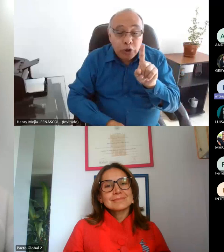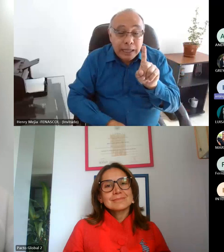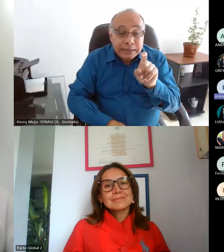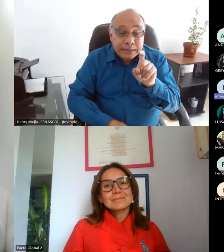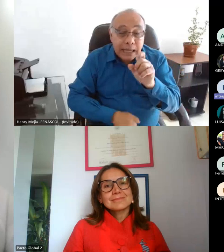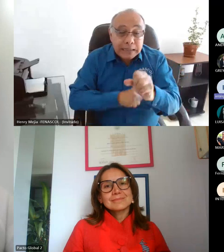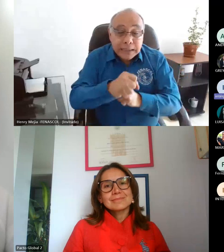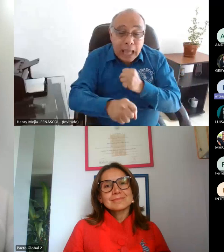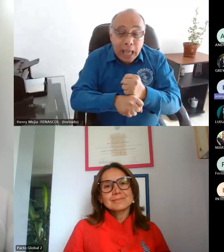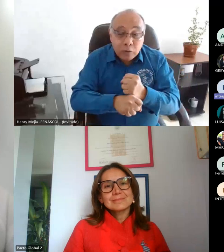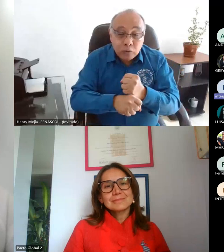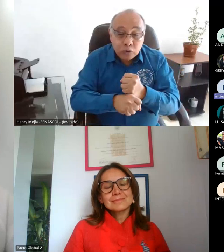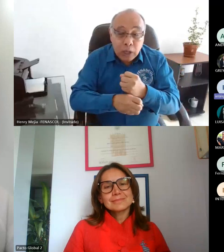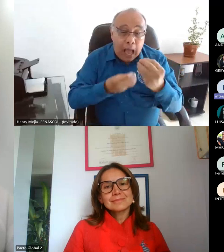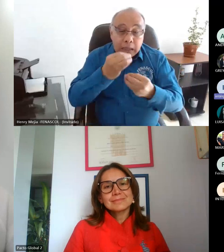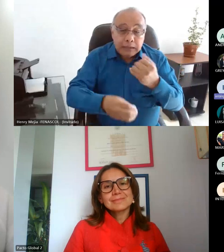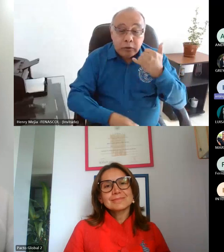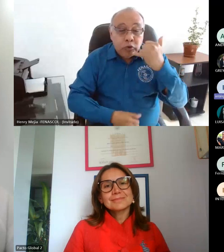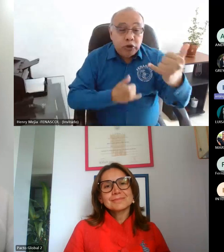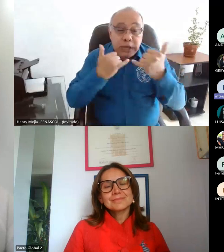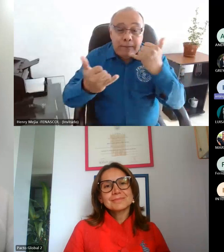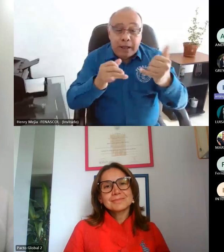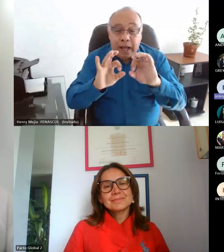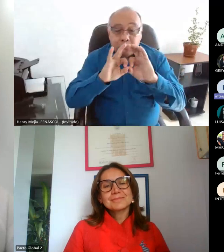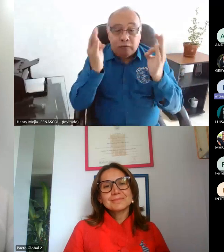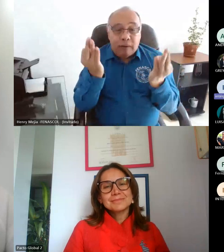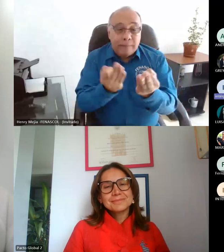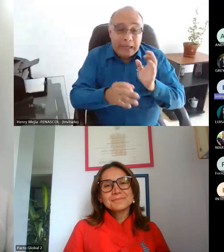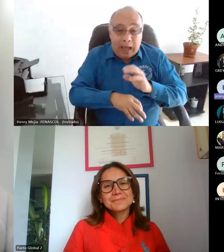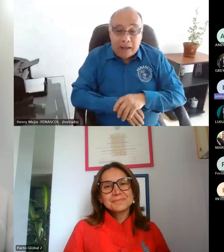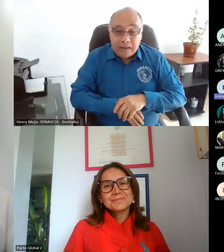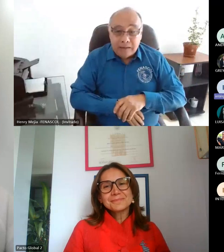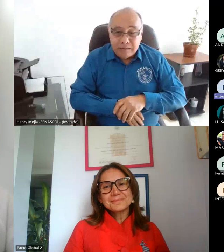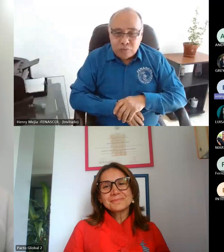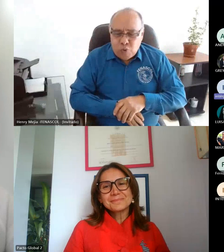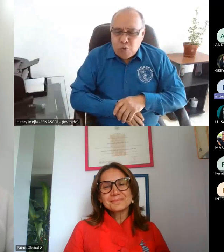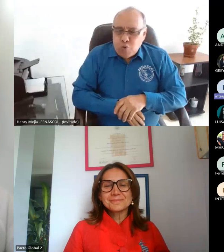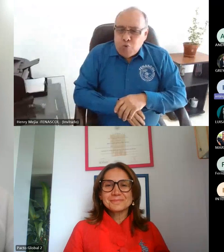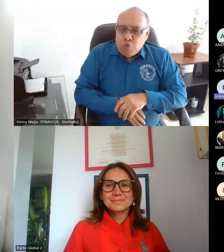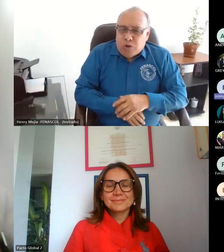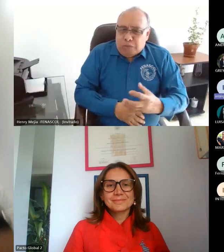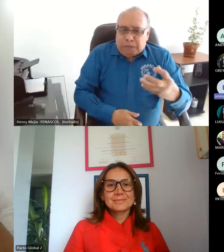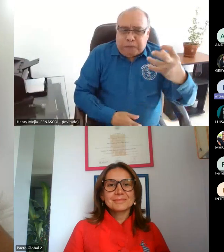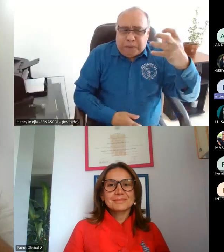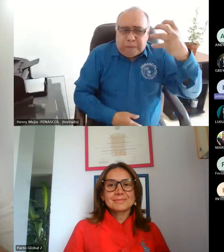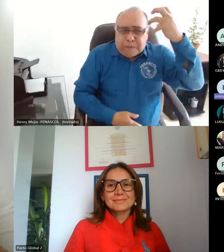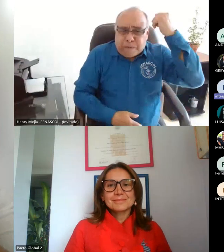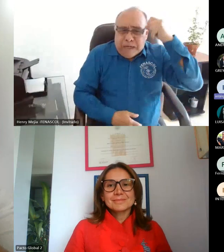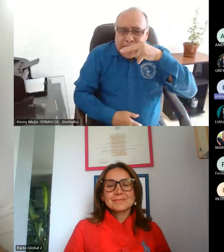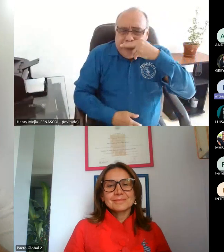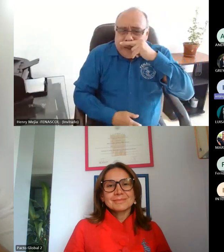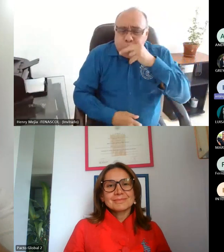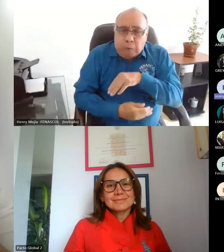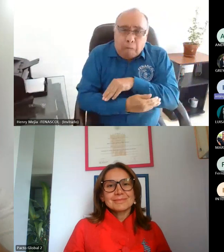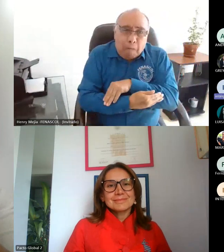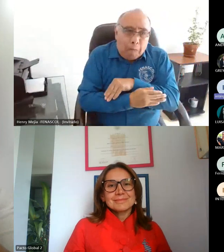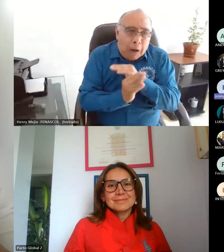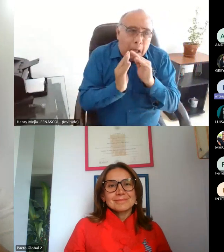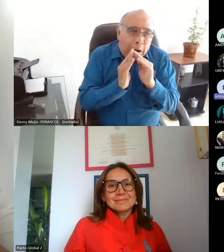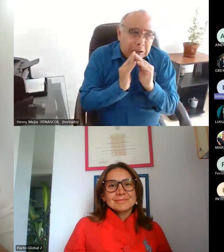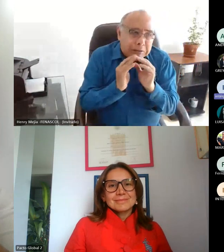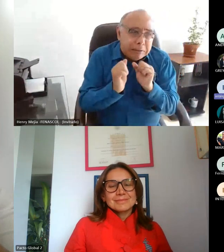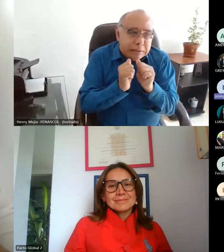ejemplo algo que me emocionó mucho un niño de 6 años sí haciendo llamadas a sus familiares